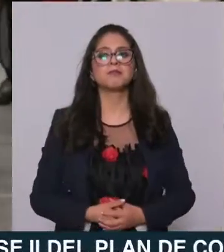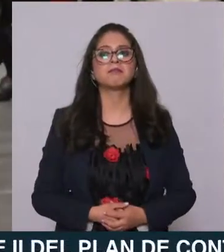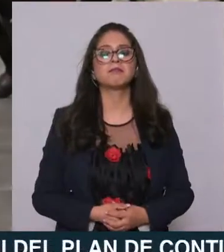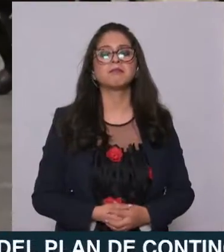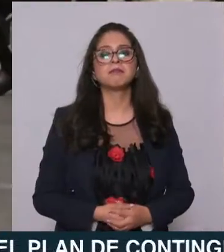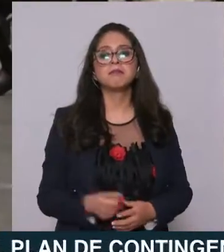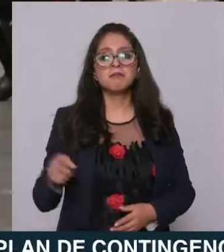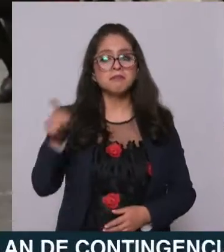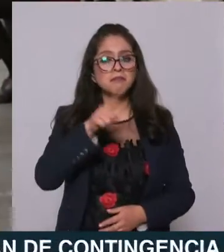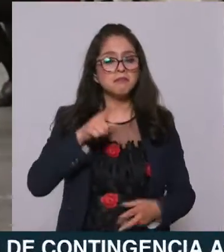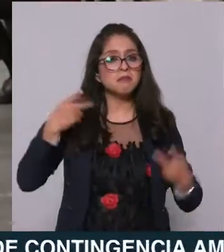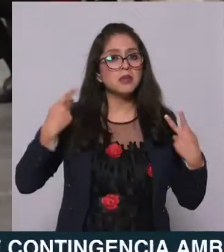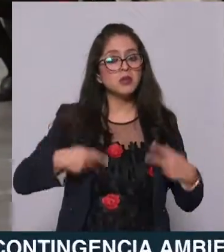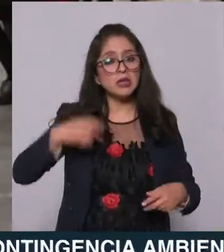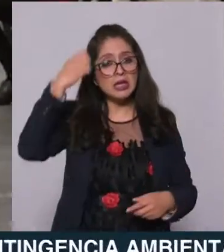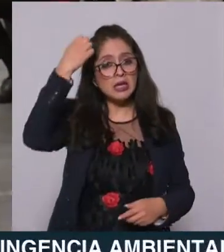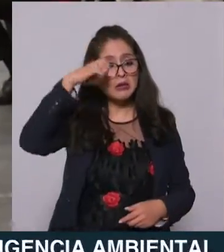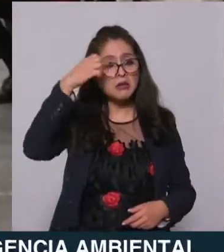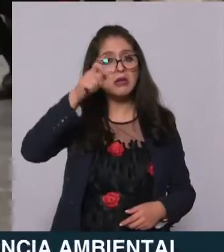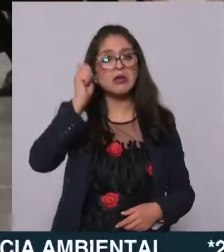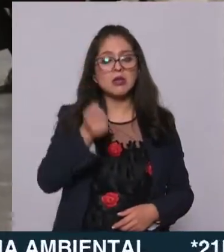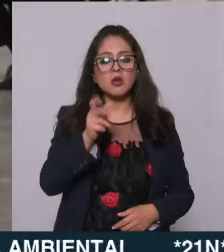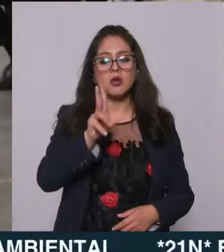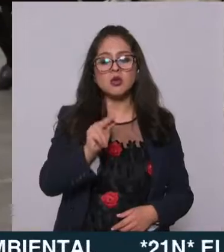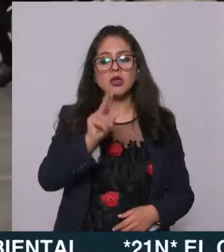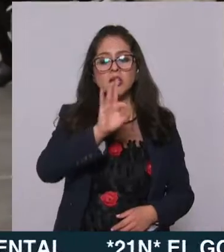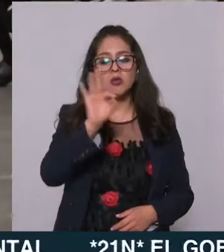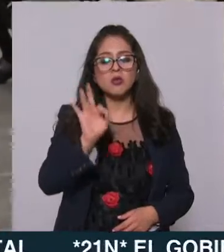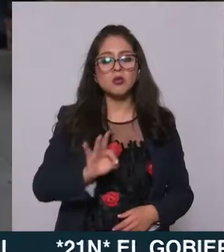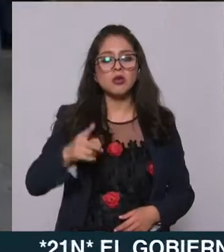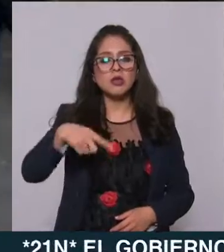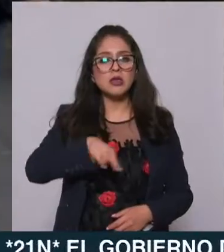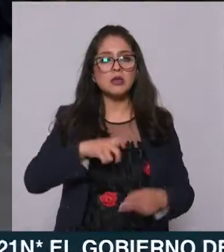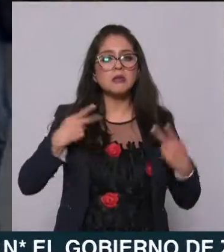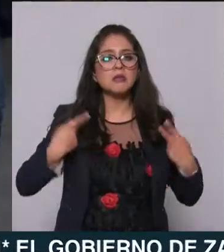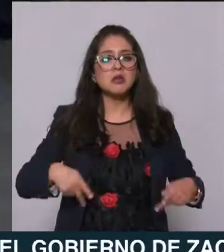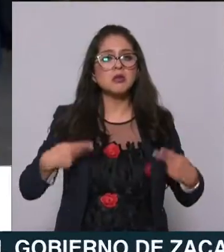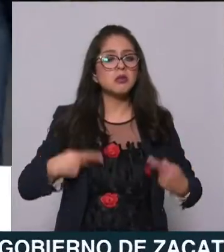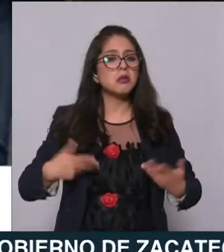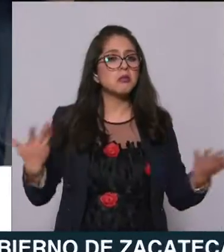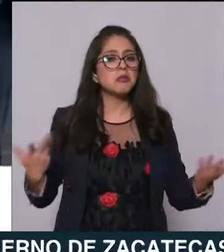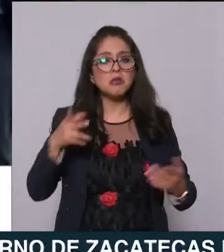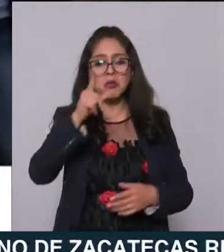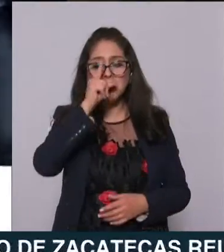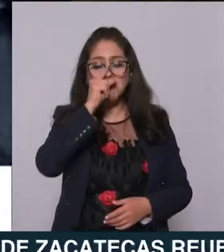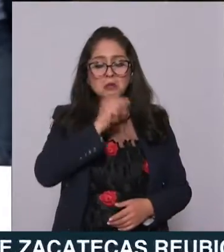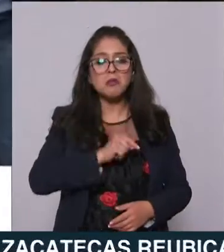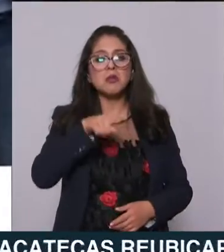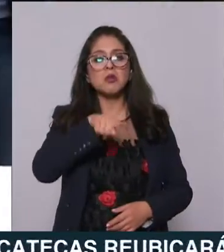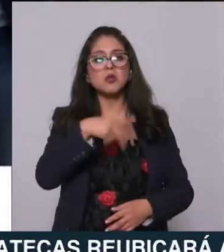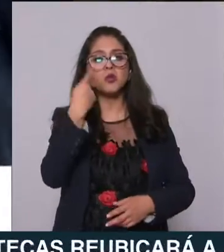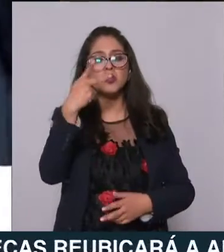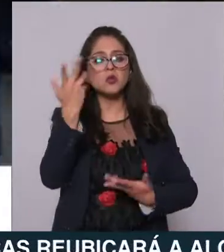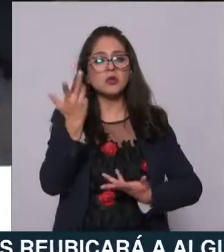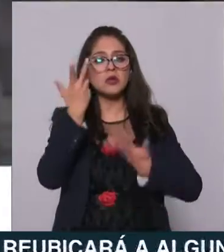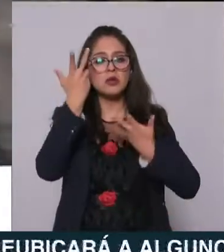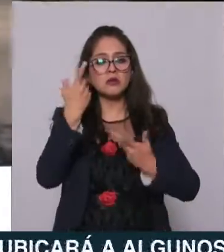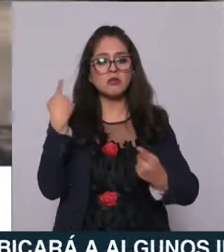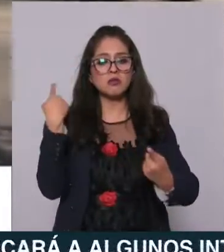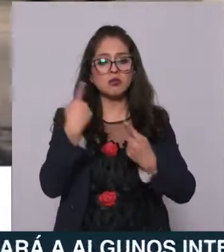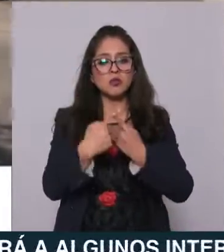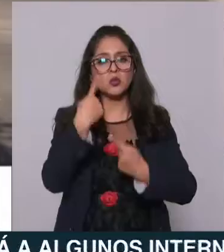los expertos, el 80% de las personas no cumple sus propósitos durante el año.